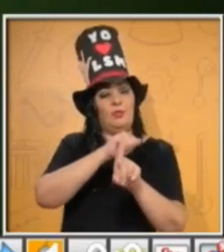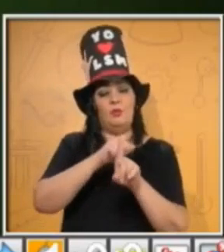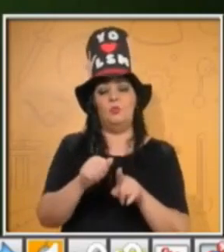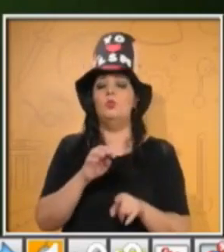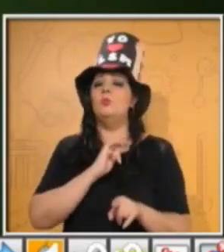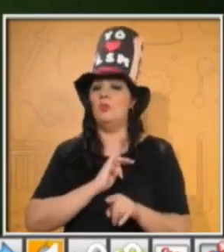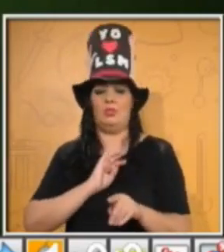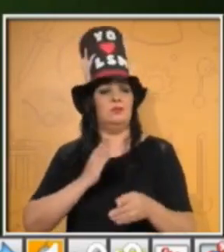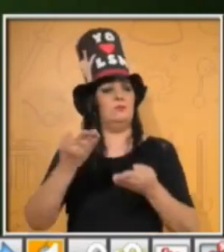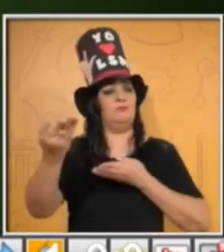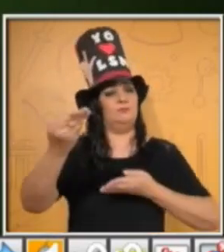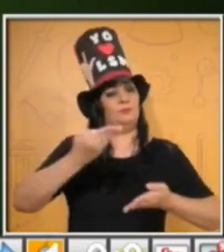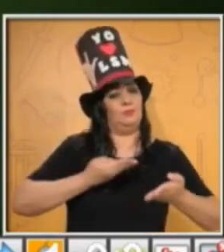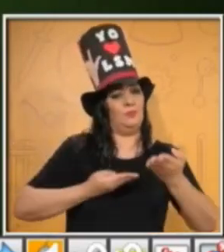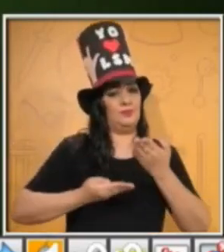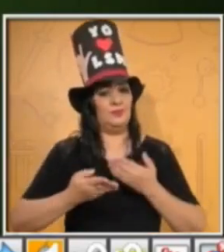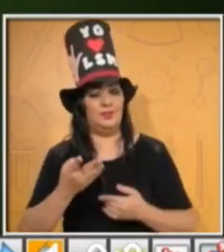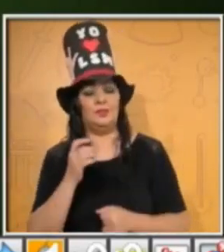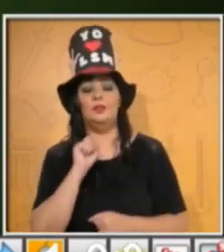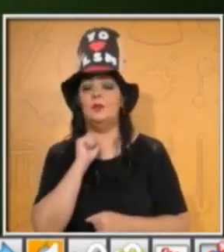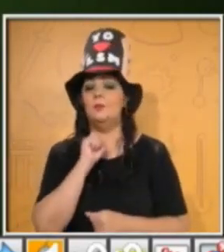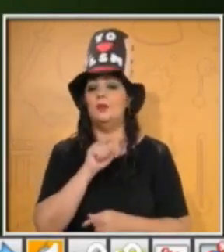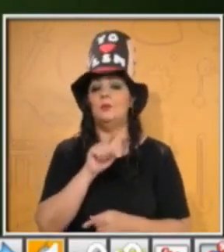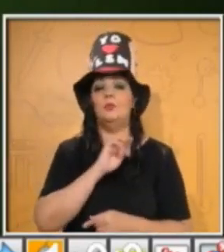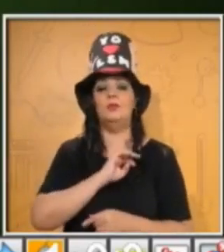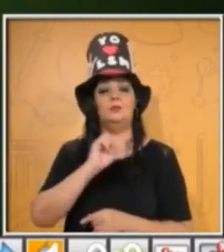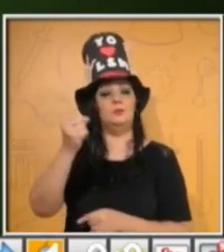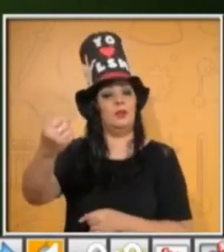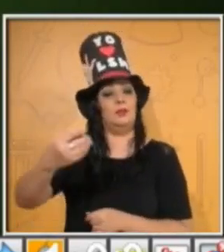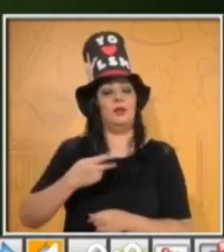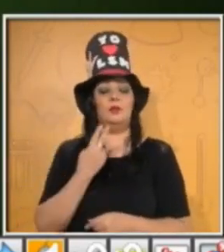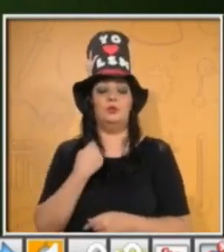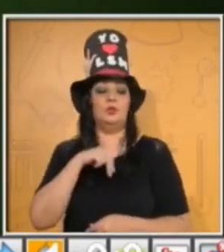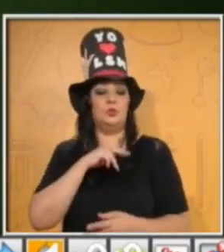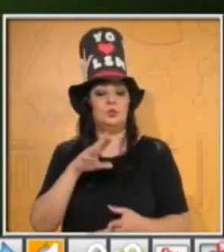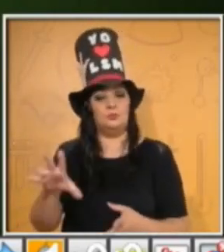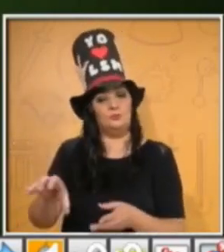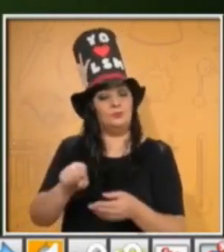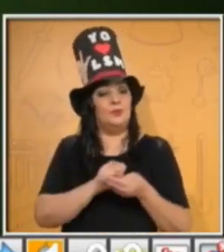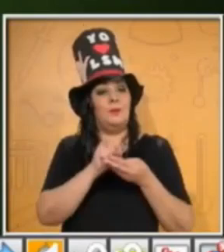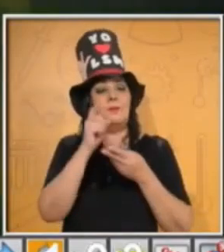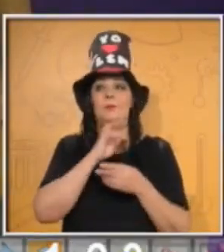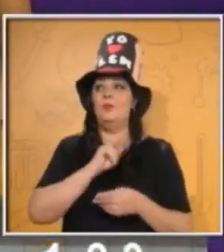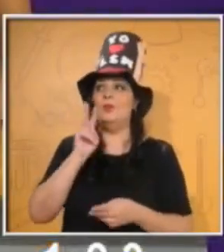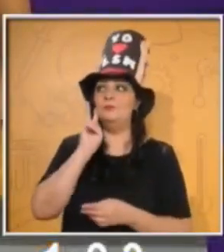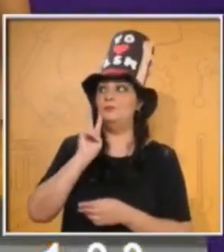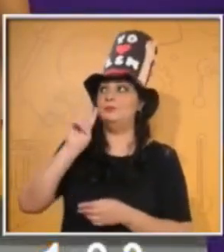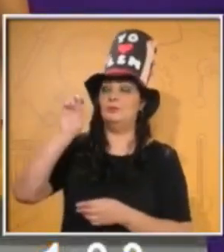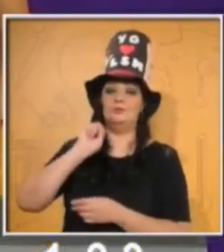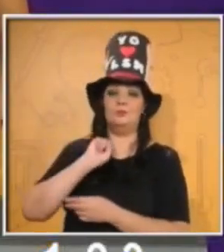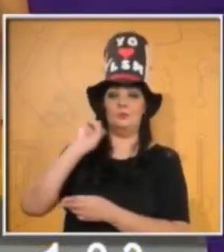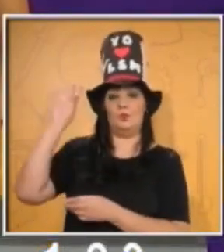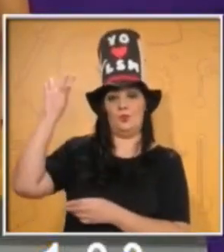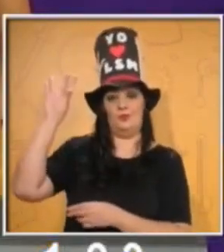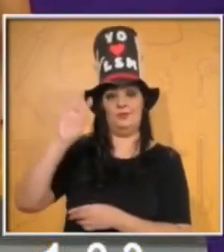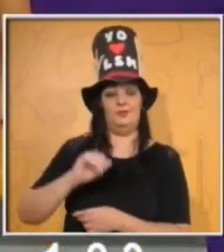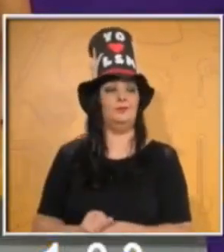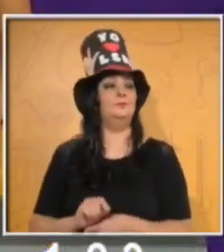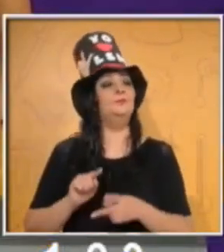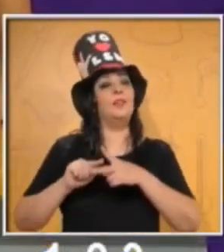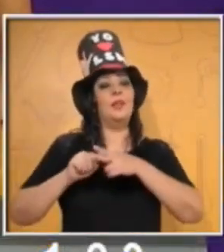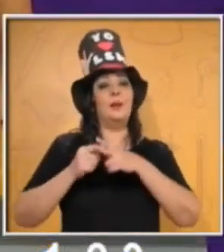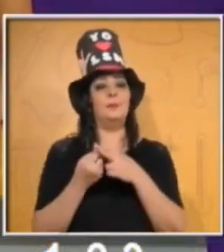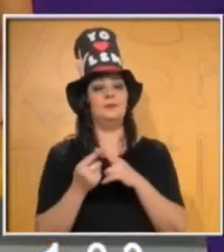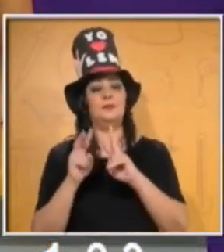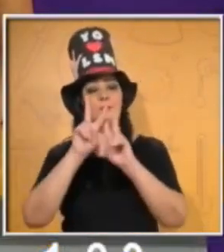trabajos y los apuntes que hagas en la página de Facebook. De ahí los rescatamos y van a poder salir aquí con nosotros. Y ahora sí, vamos a comenzar con